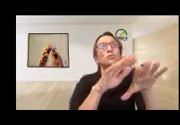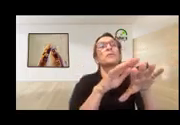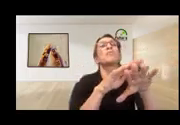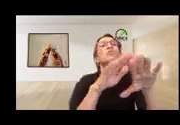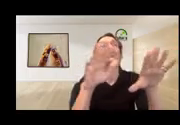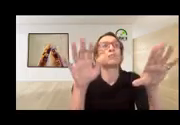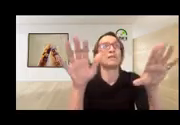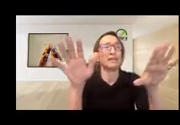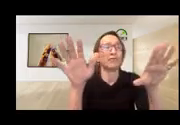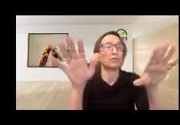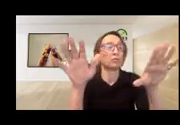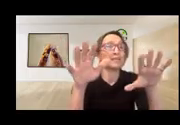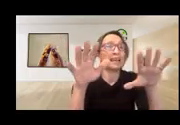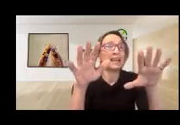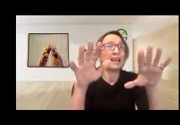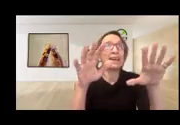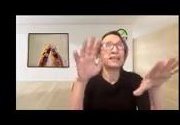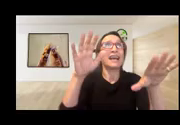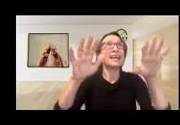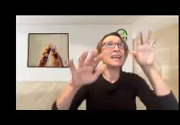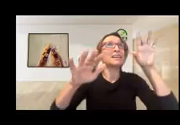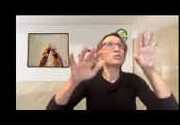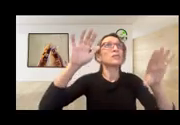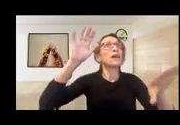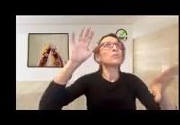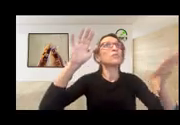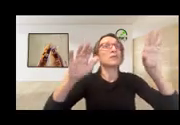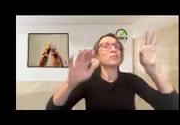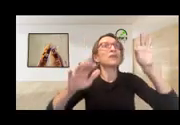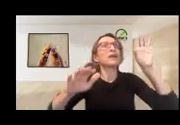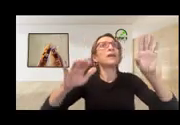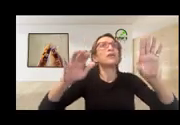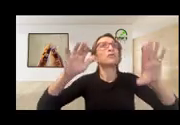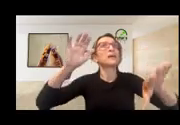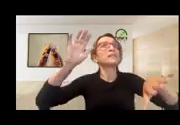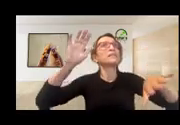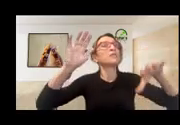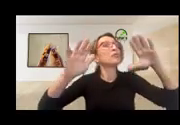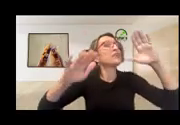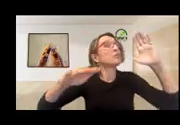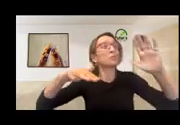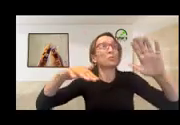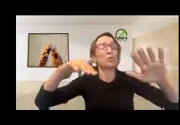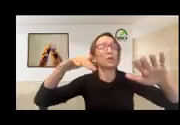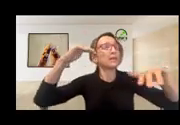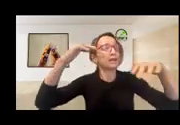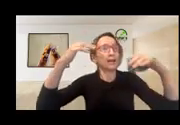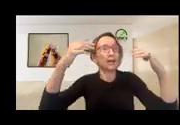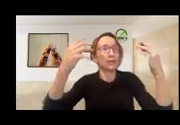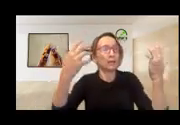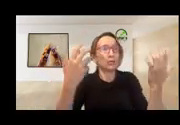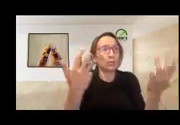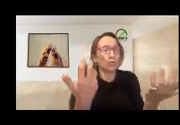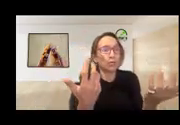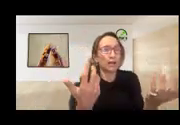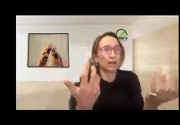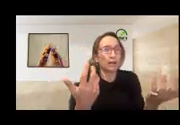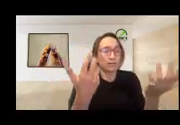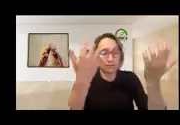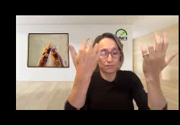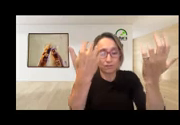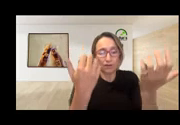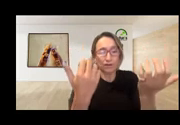y por eso había mucho más tierra. Entonces, de ahí estos cambios también en los niveles de los ríos, porque ha habido